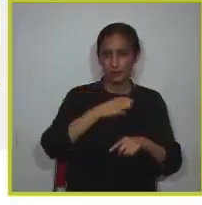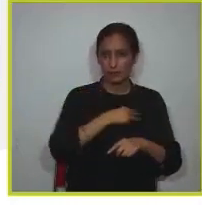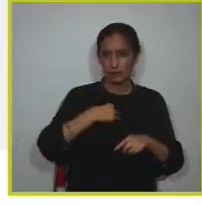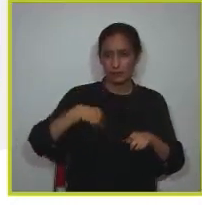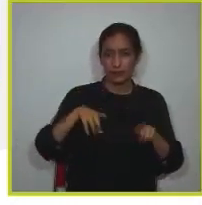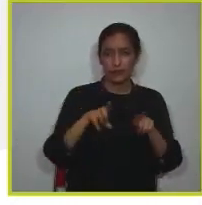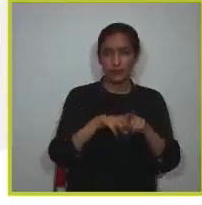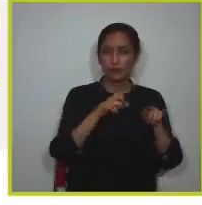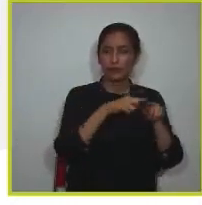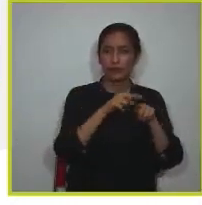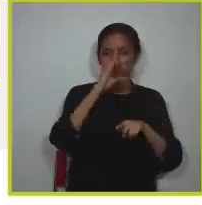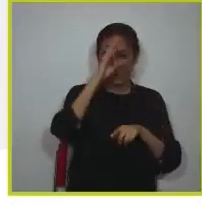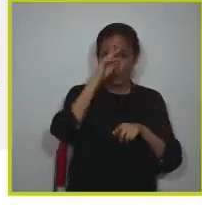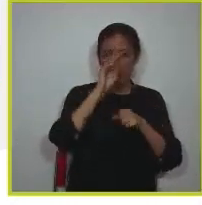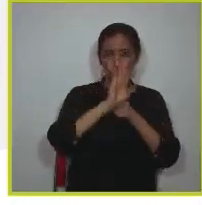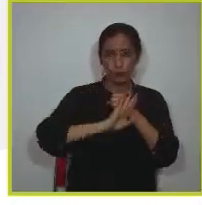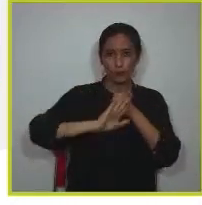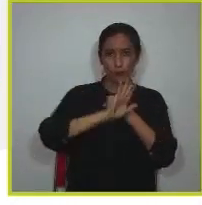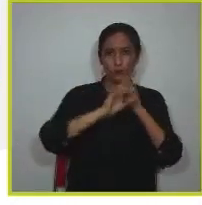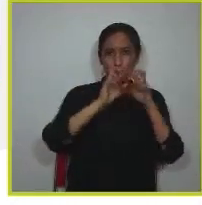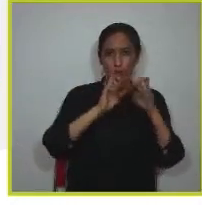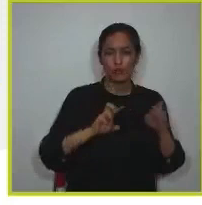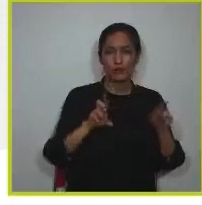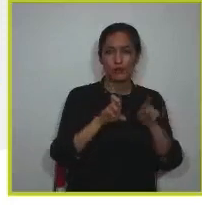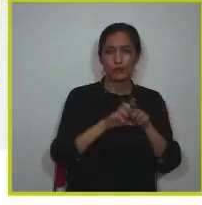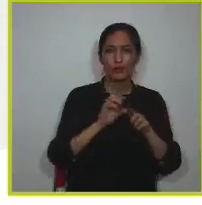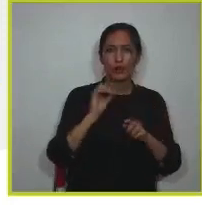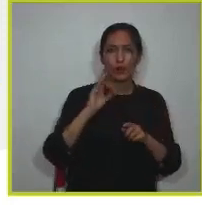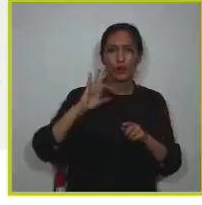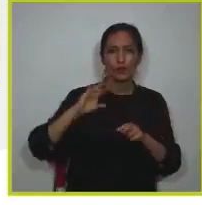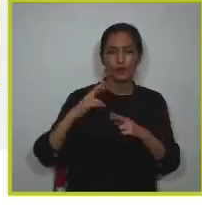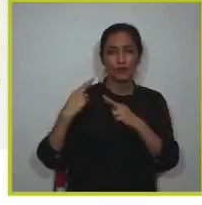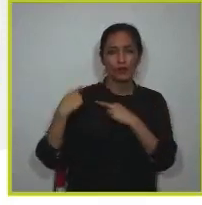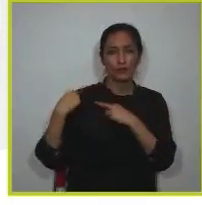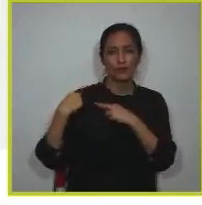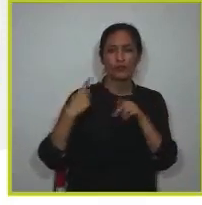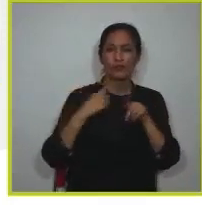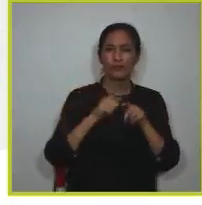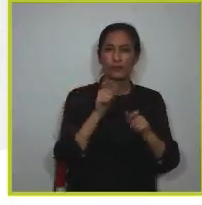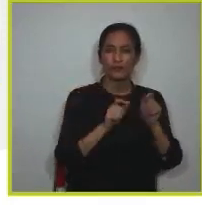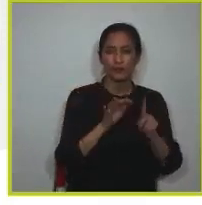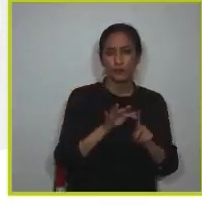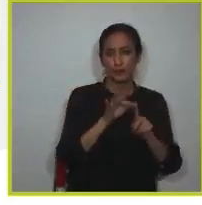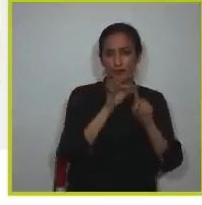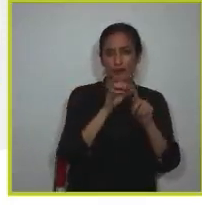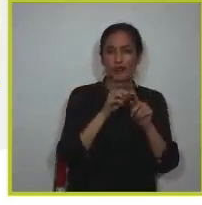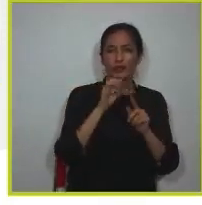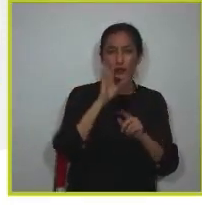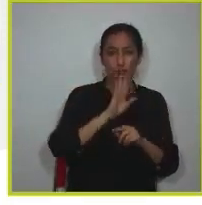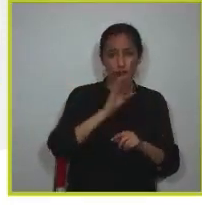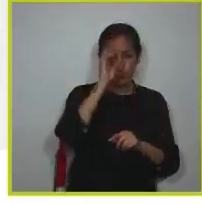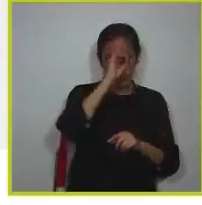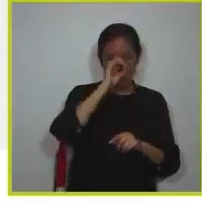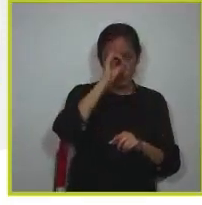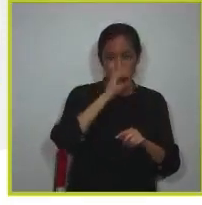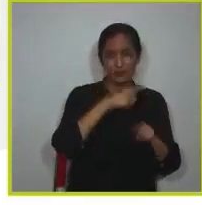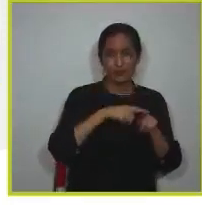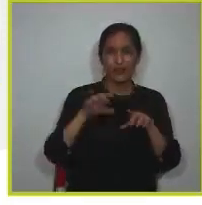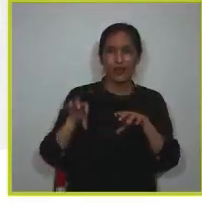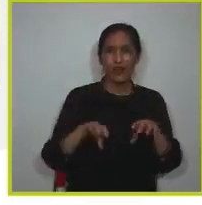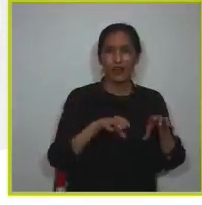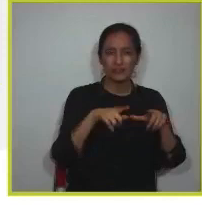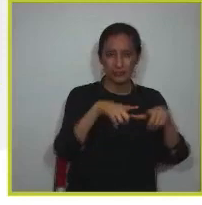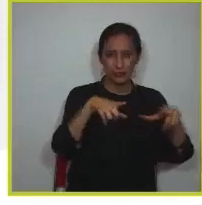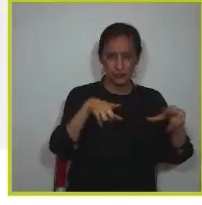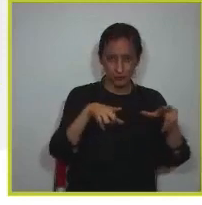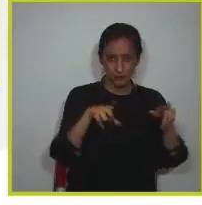defensoría de pueblo en cusco funcionarios de loefa especialistas técnicos y líderes de opinión Respecto a los actores locales